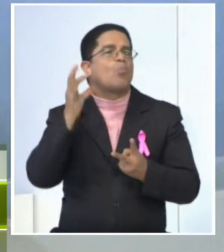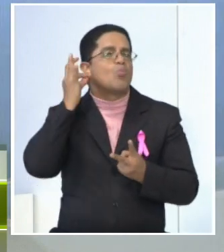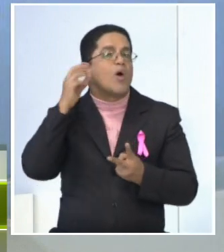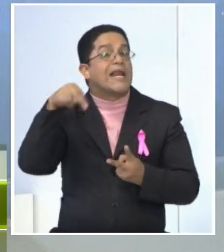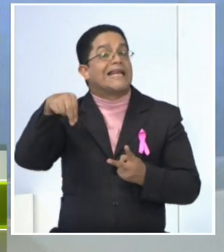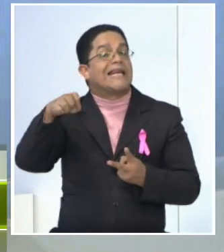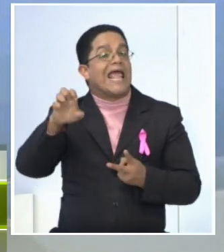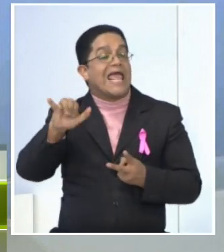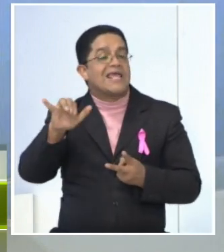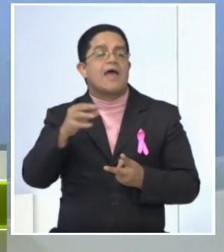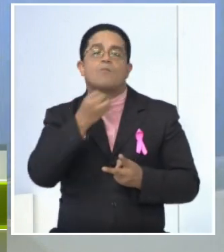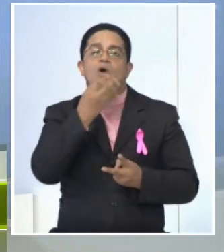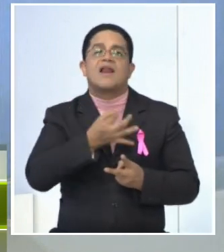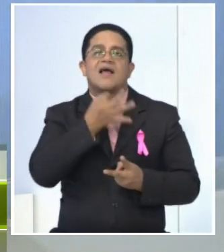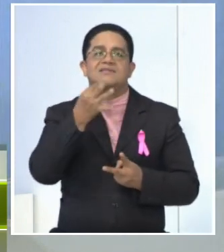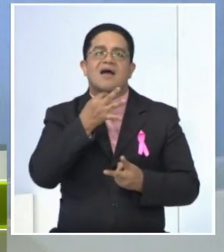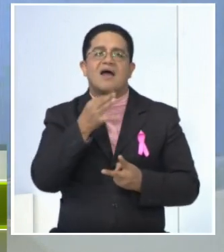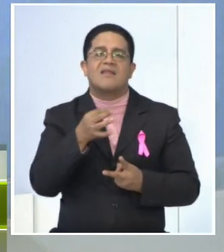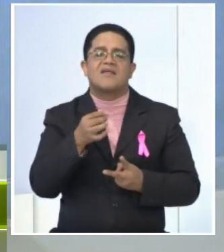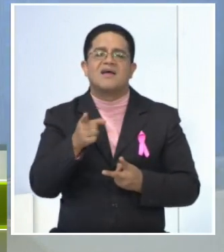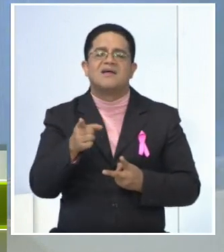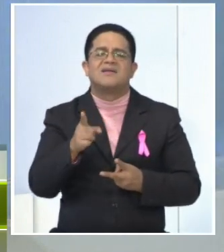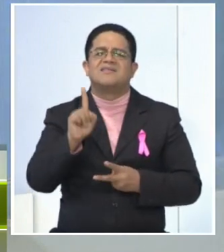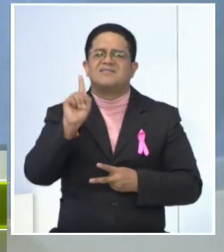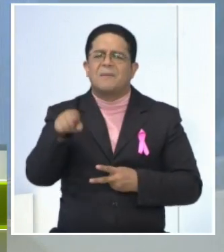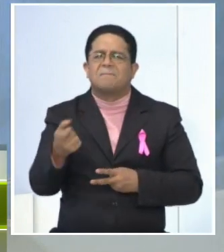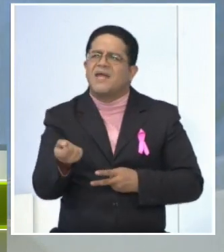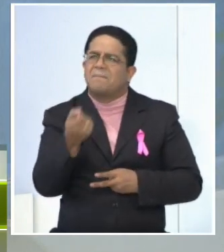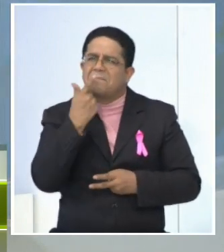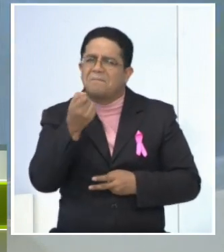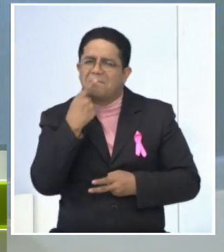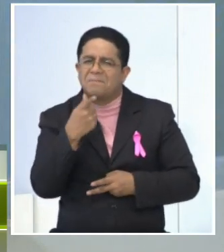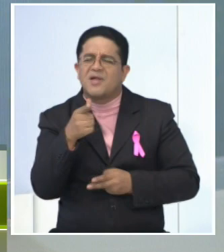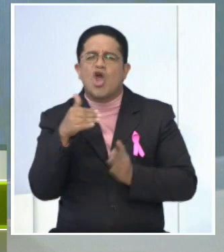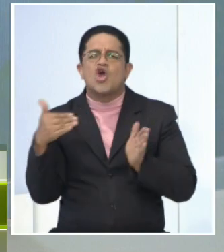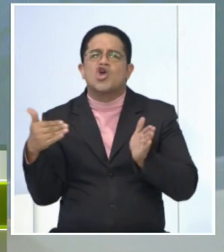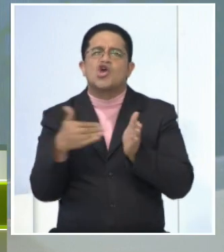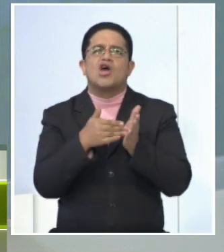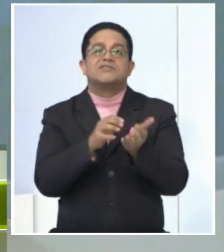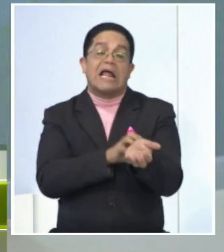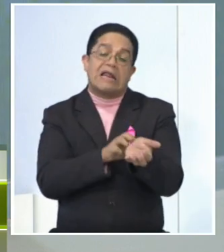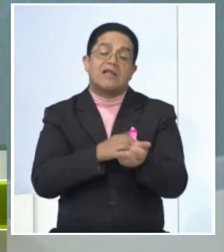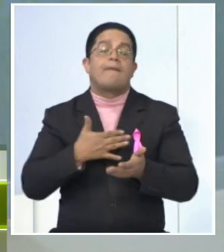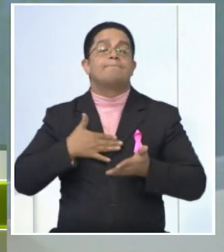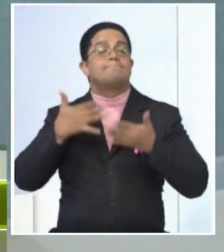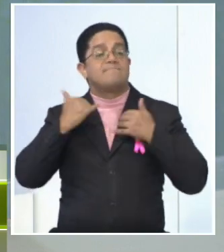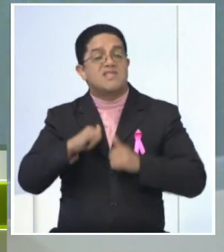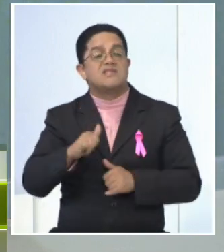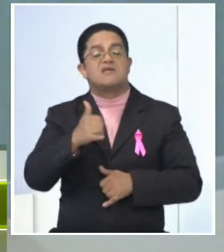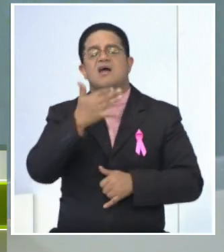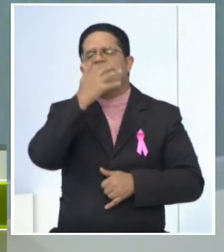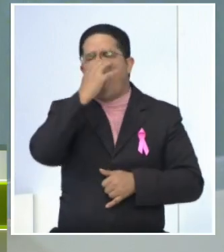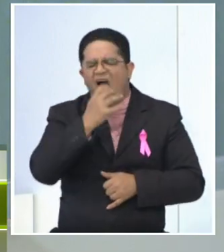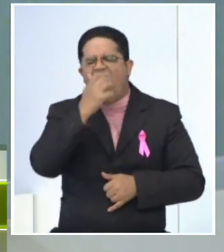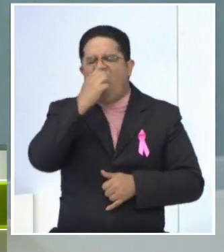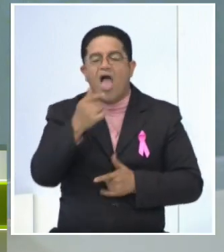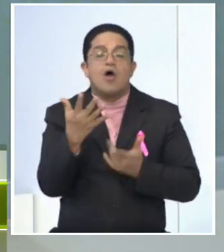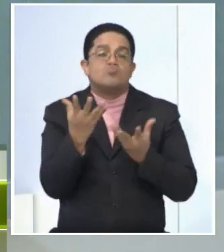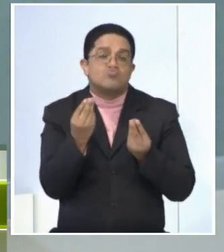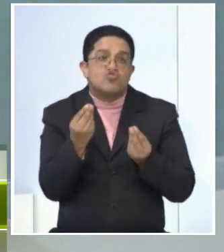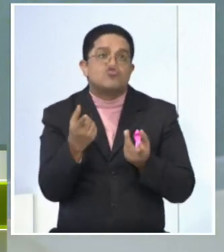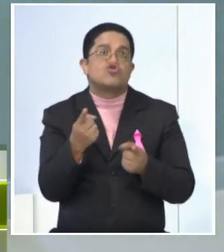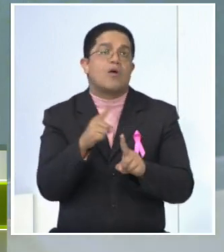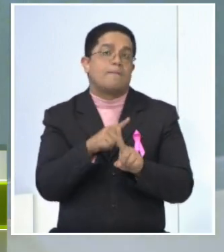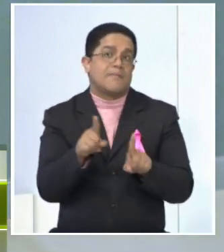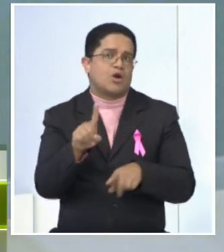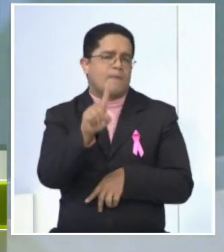Neida.Rivas dice buenas tardes, tomar mucho antialérgico, ¿qué daño causa? Mi hija estornuda mucho, me imagino que es otro tipo de causa de alergia, pero nos están preguntando